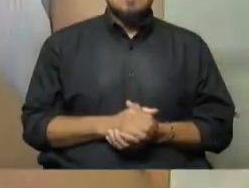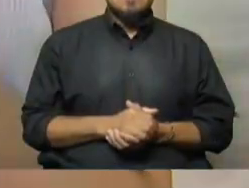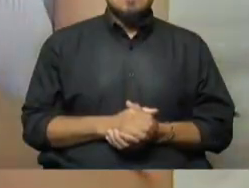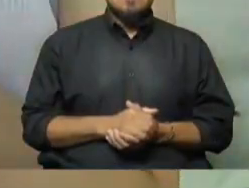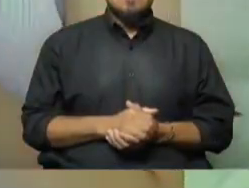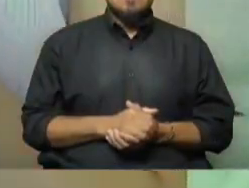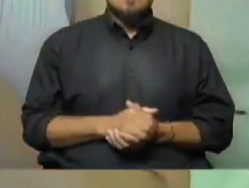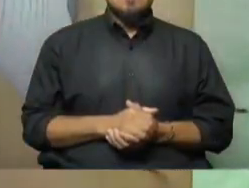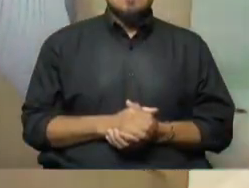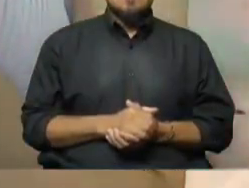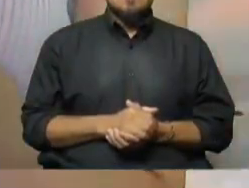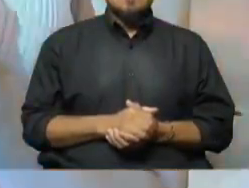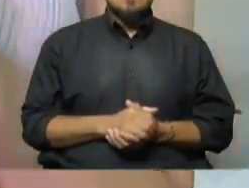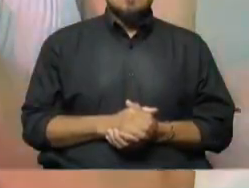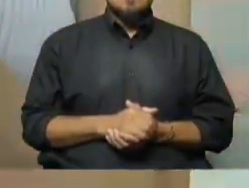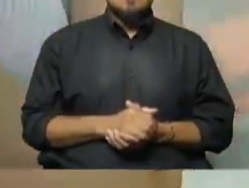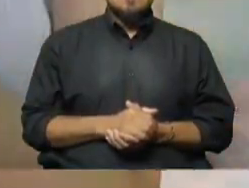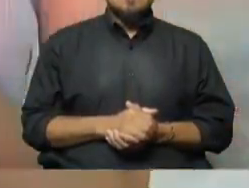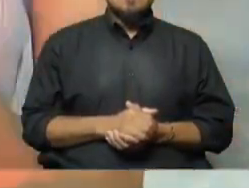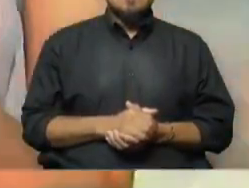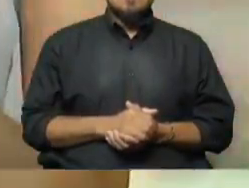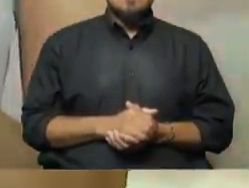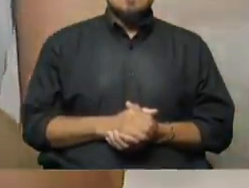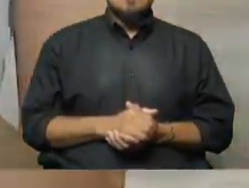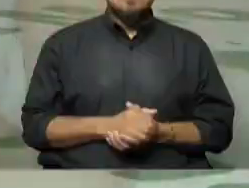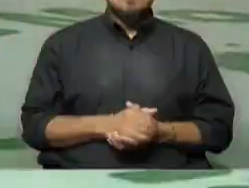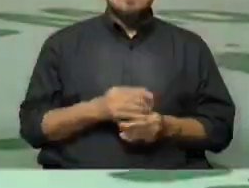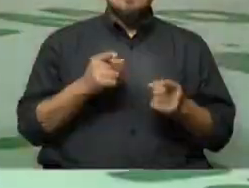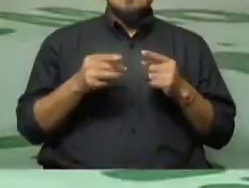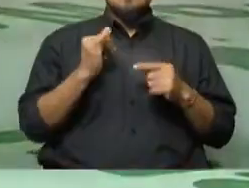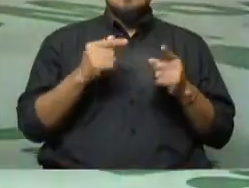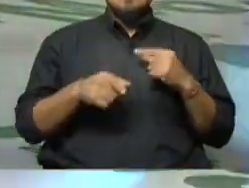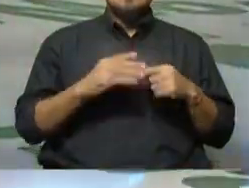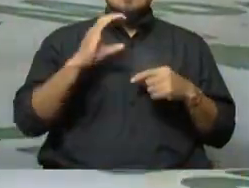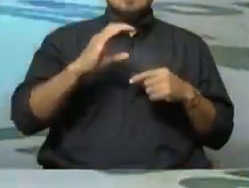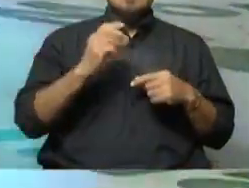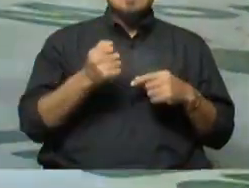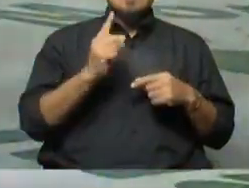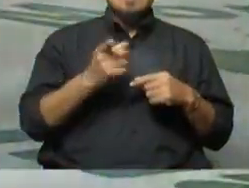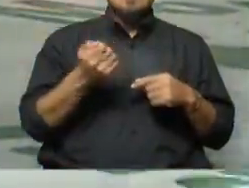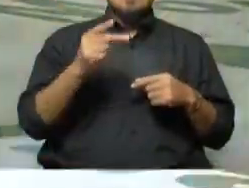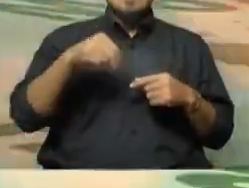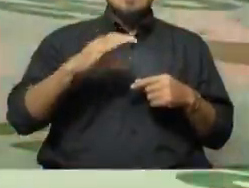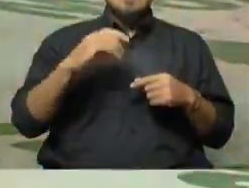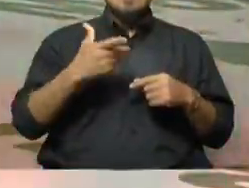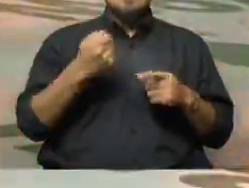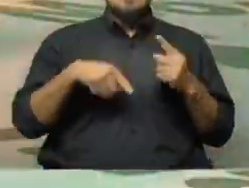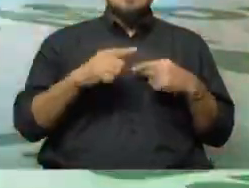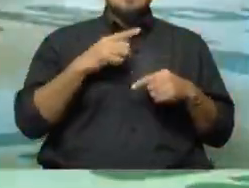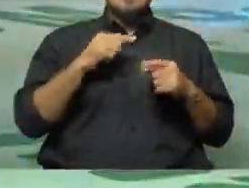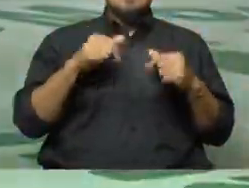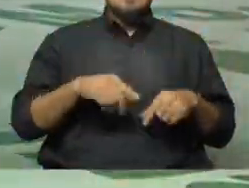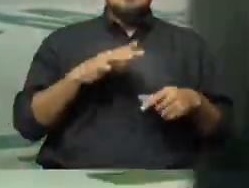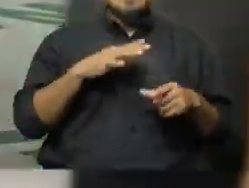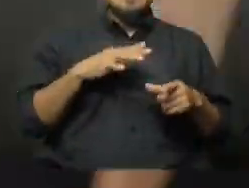Hola, hola, así es, estoy por acá, ahora desde Plaza Cagancha, que es donde termina aquí. Hay un escenario, están los